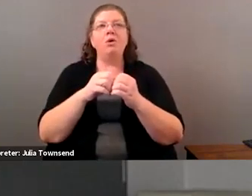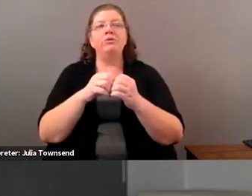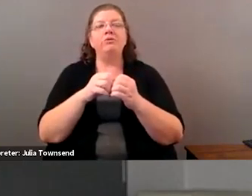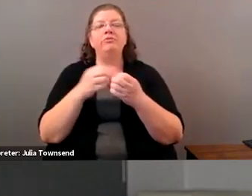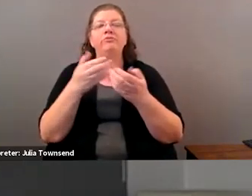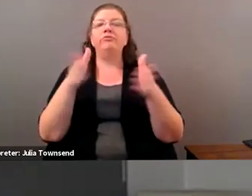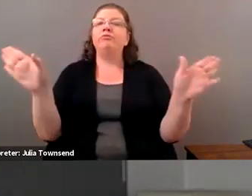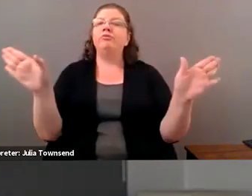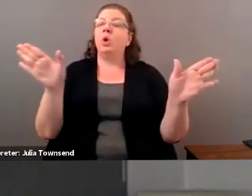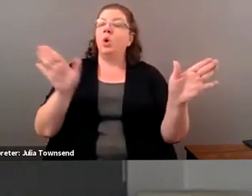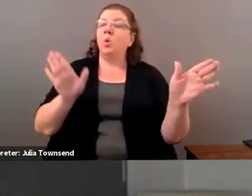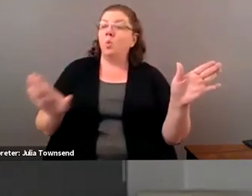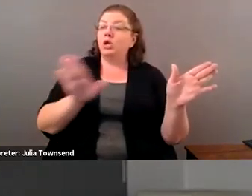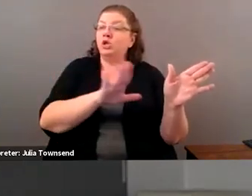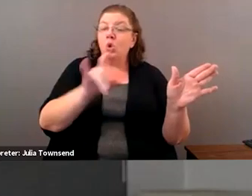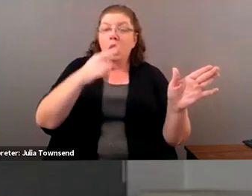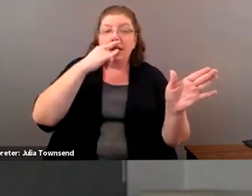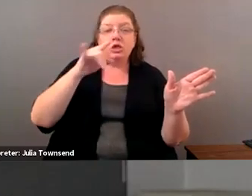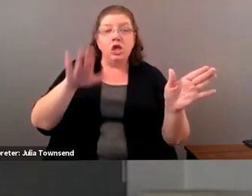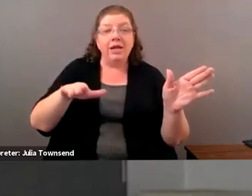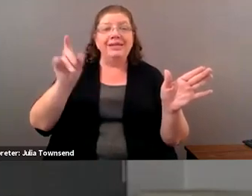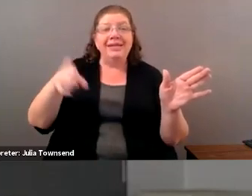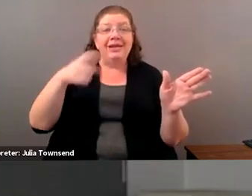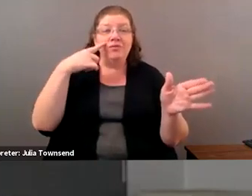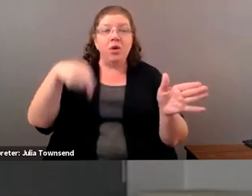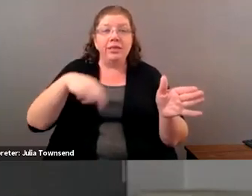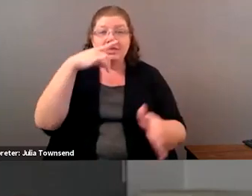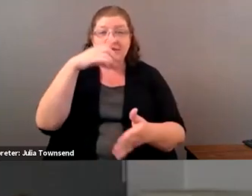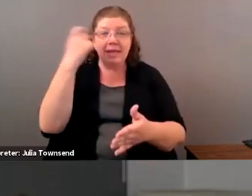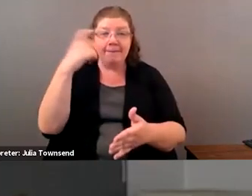a cuáles son las necesidades de los niños para este verano gracias